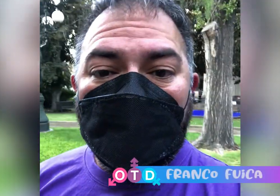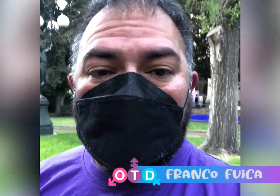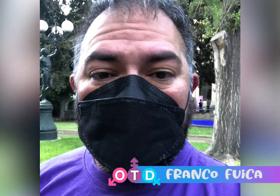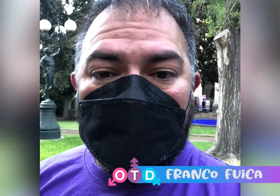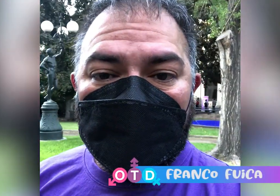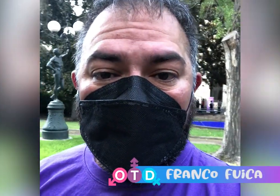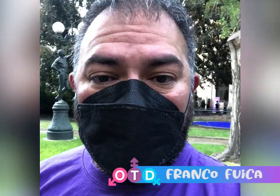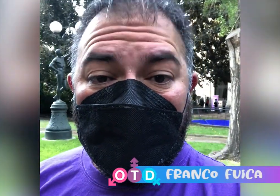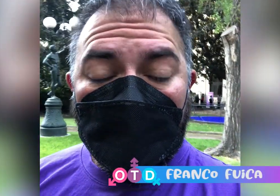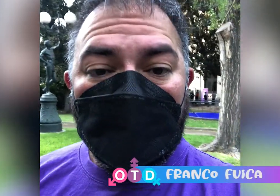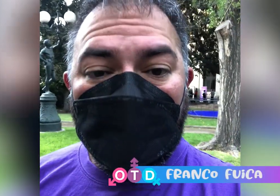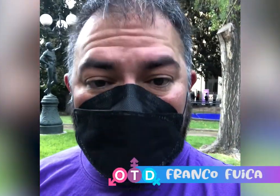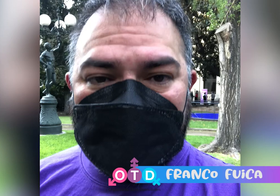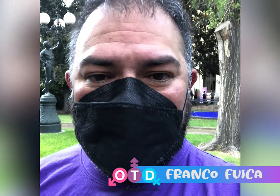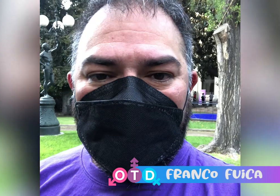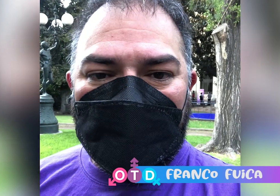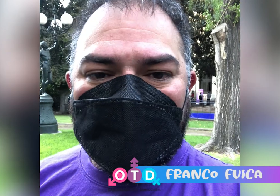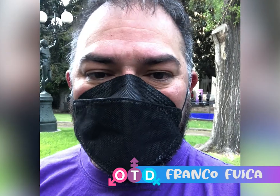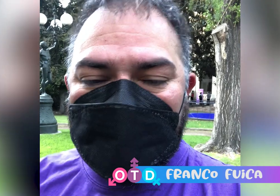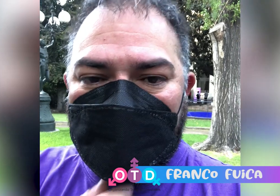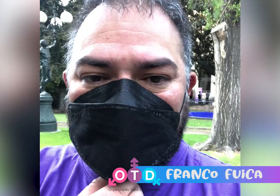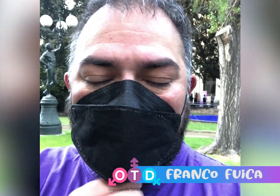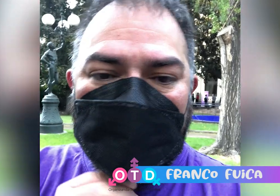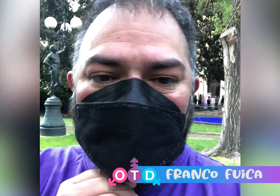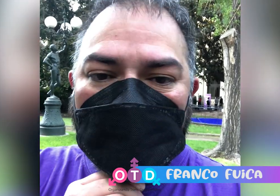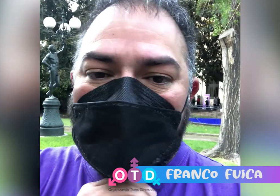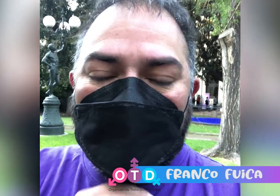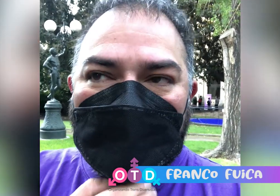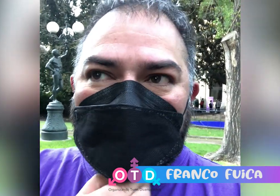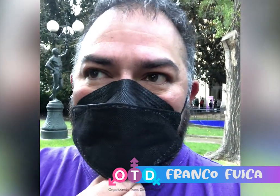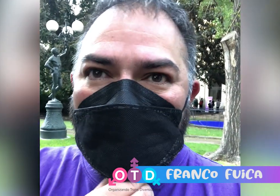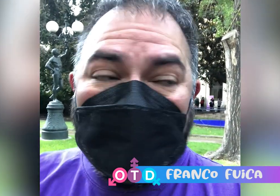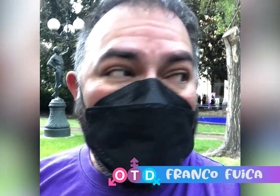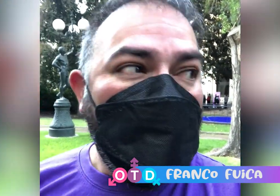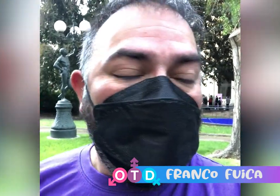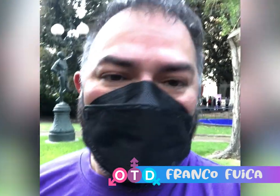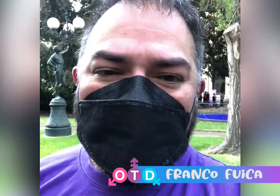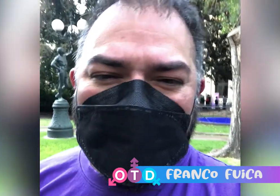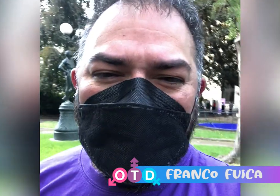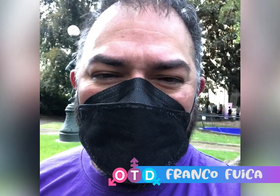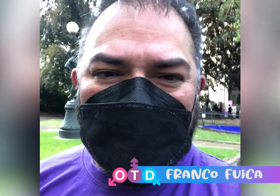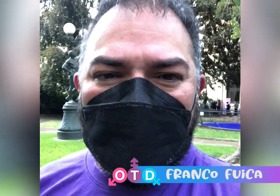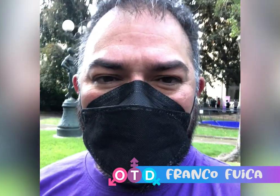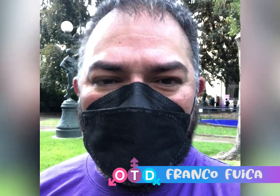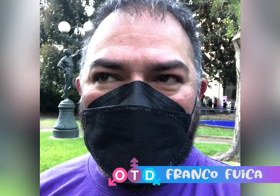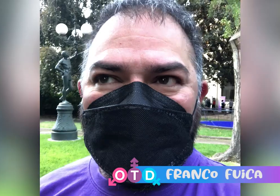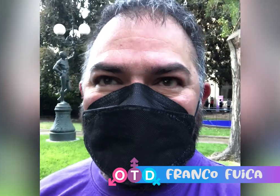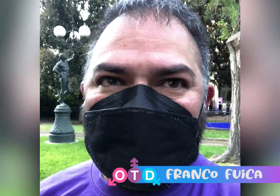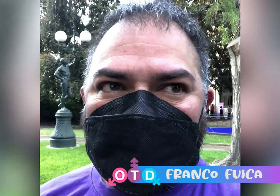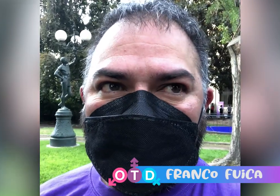Políticas Públicas de la Asociación OT de Chile, organizando transdiversidades. El trabajo que nosotros hacemos es un trabajo